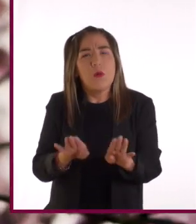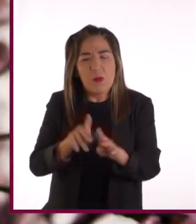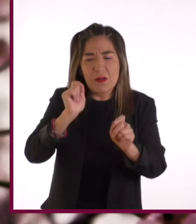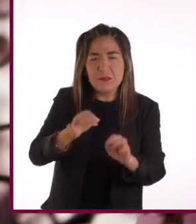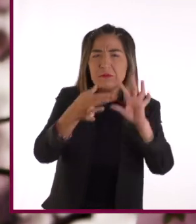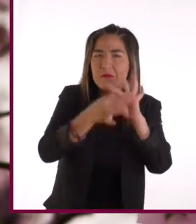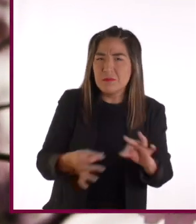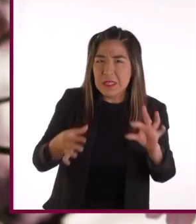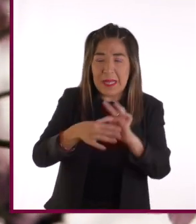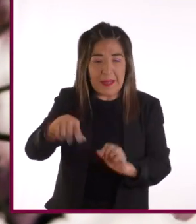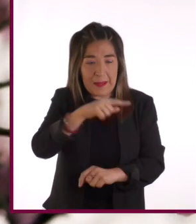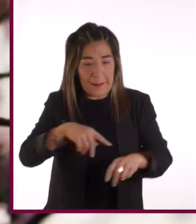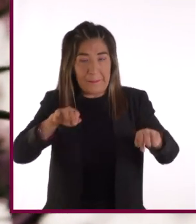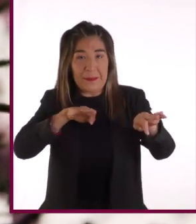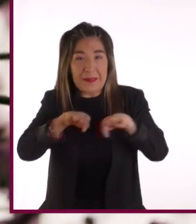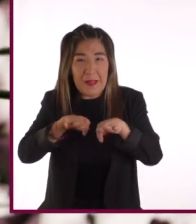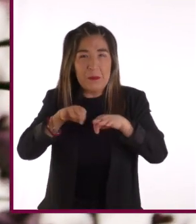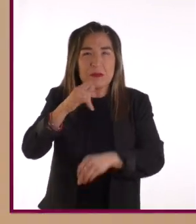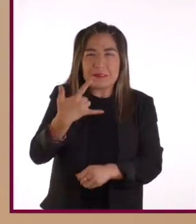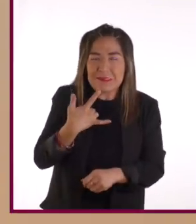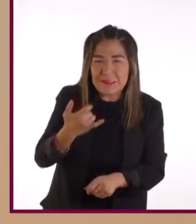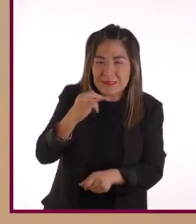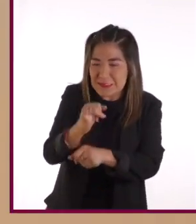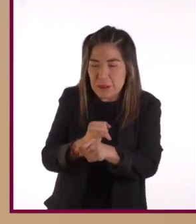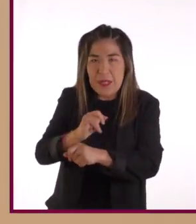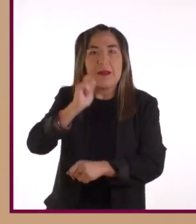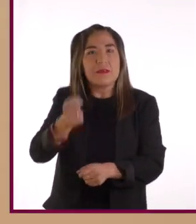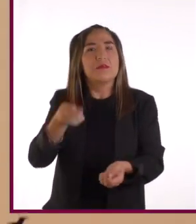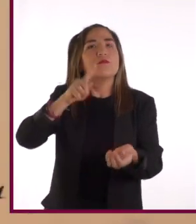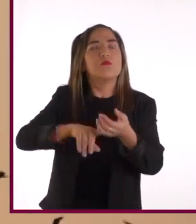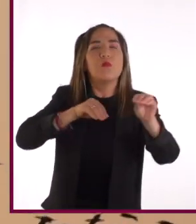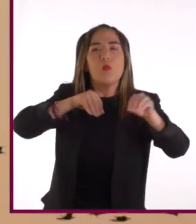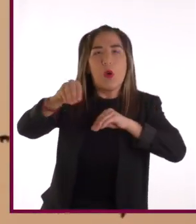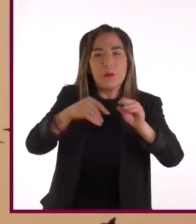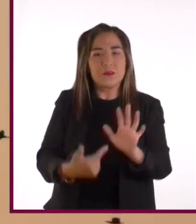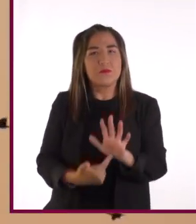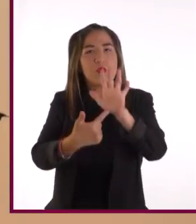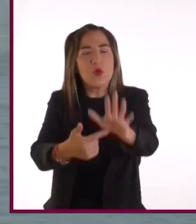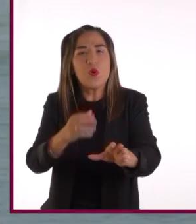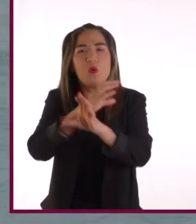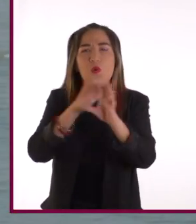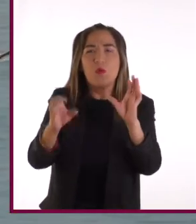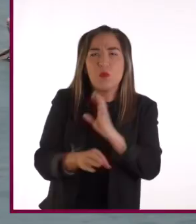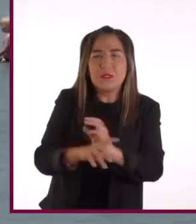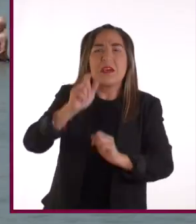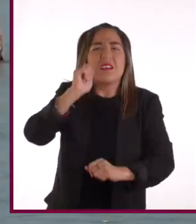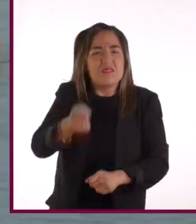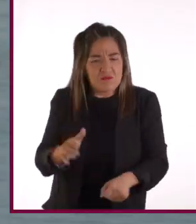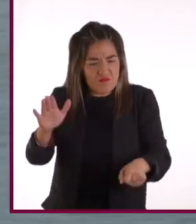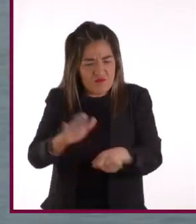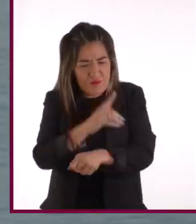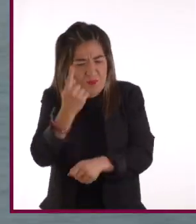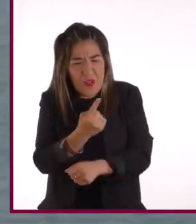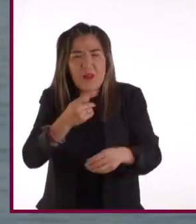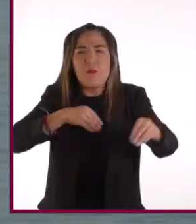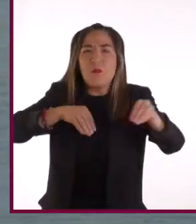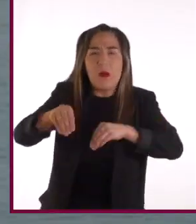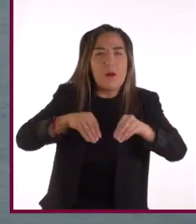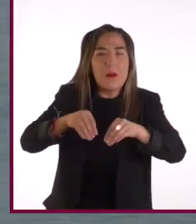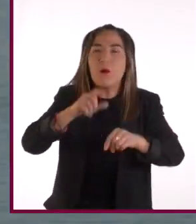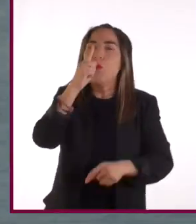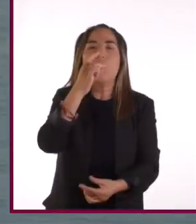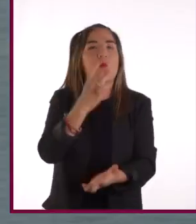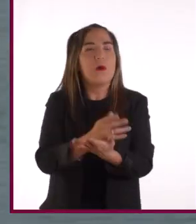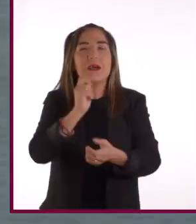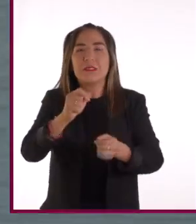a pesar de que el trabajo de estos personajes demostraba el movimiento de objetos, no lograba explicar por qué lo